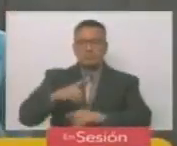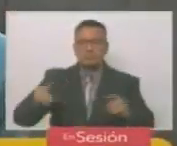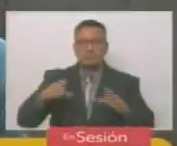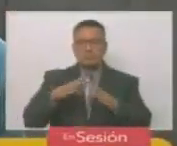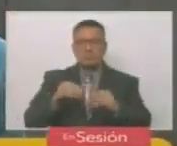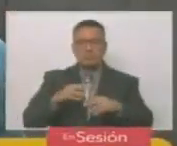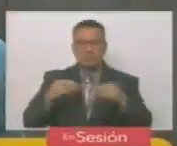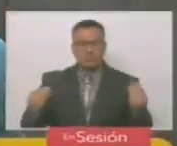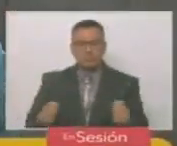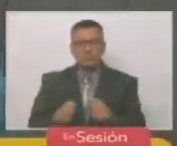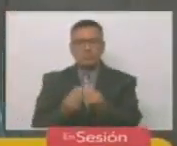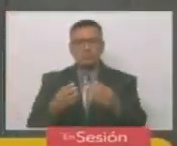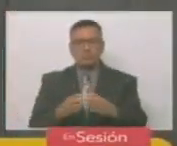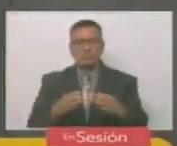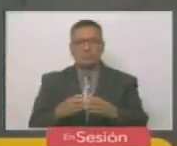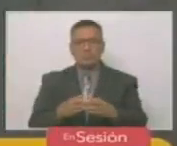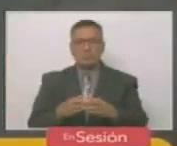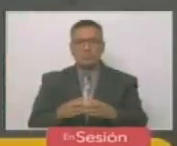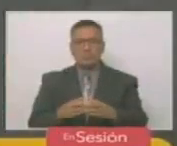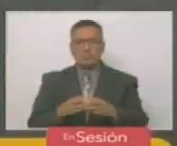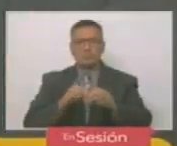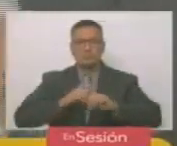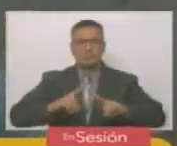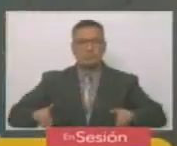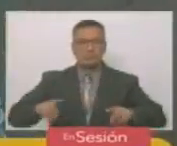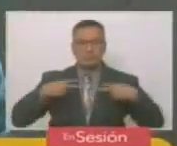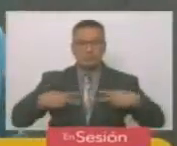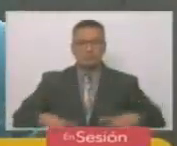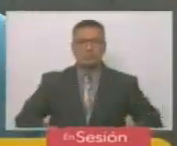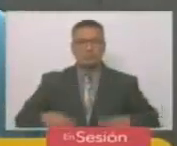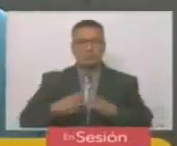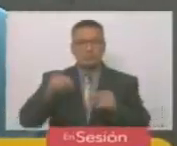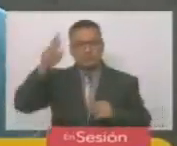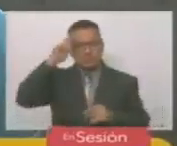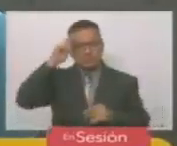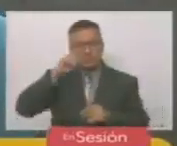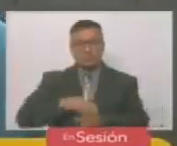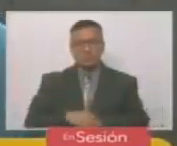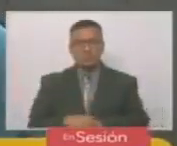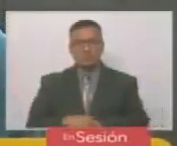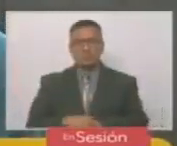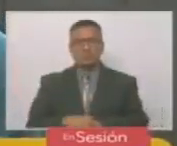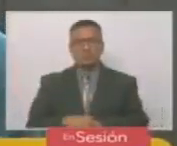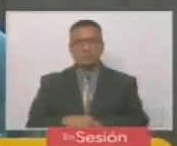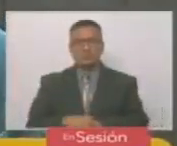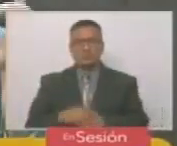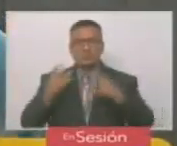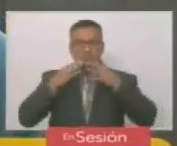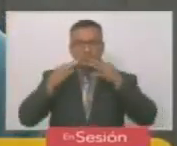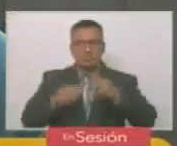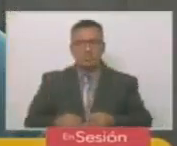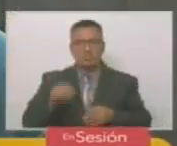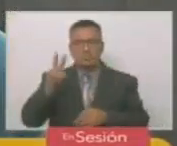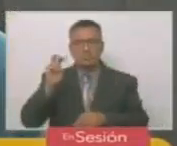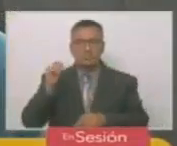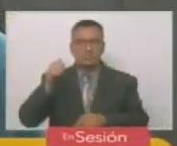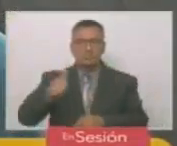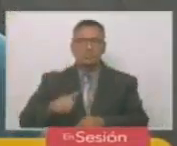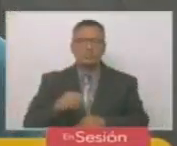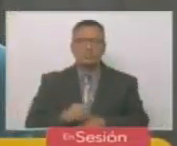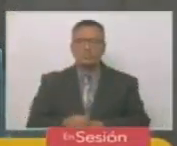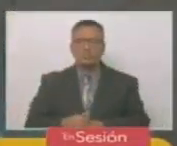lo que acompañe el derecho a la vida de forma respetuosa para garantizar esas nuevas generaciones.